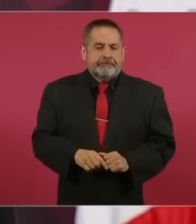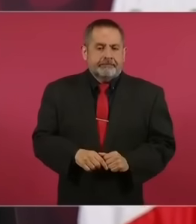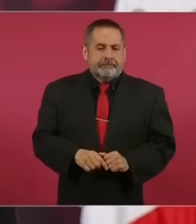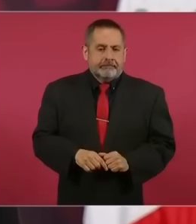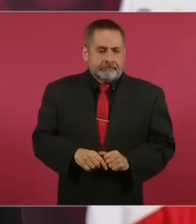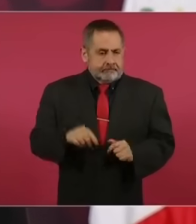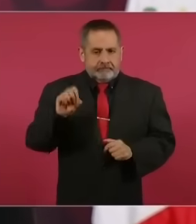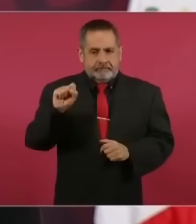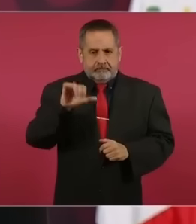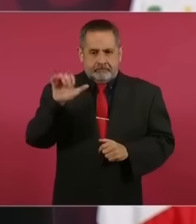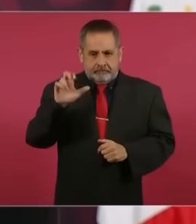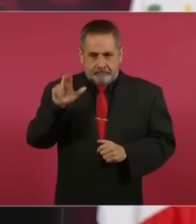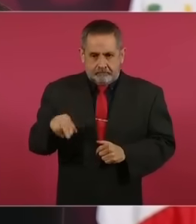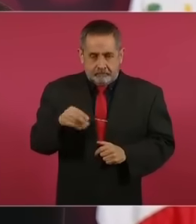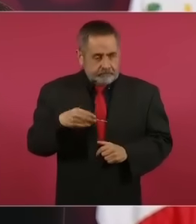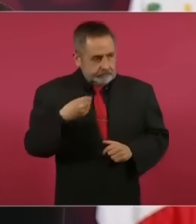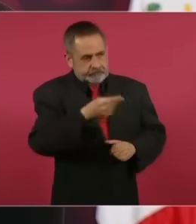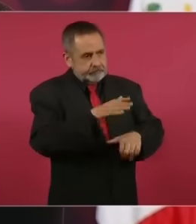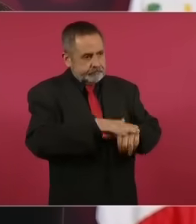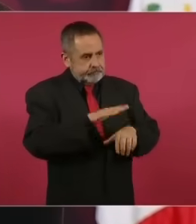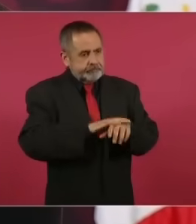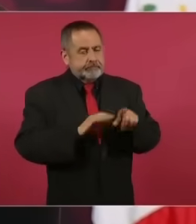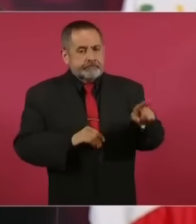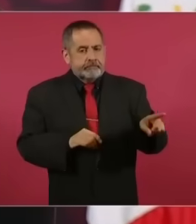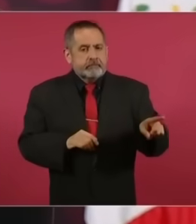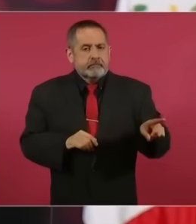de la Suprema Corte de Justicia,